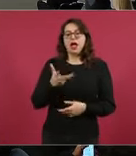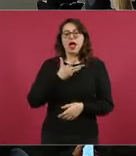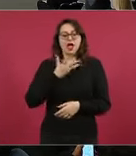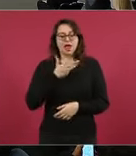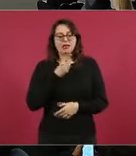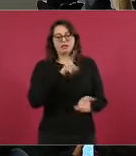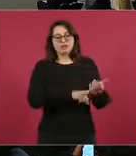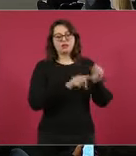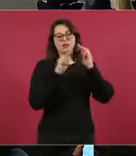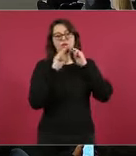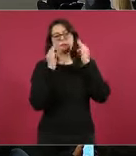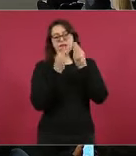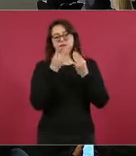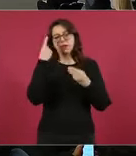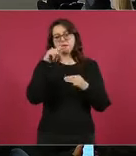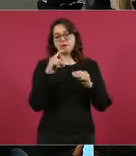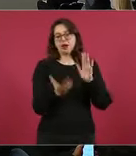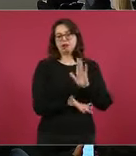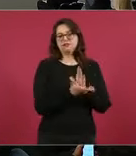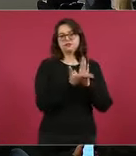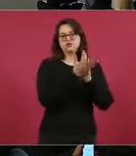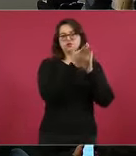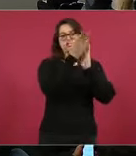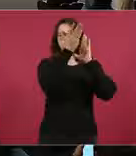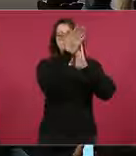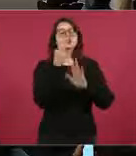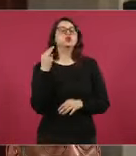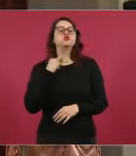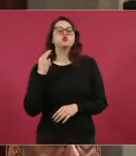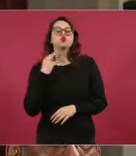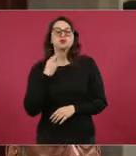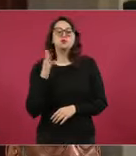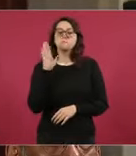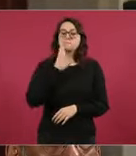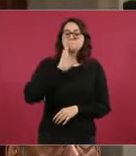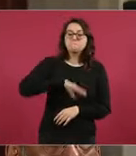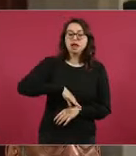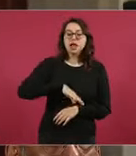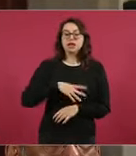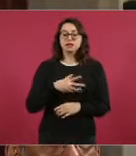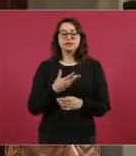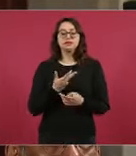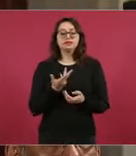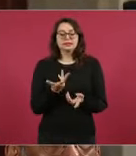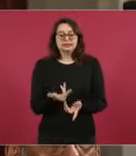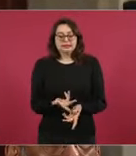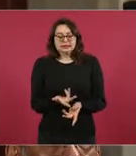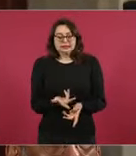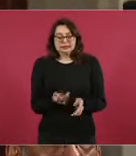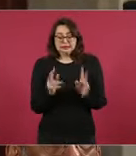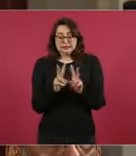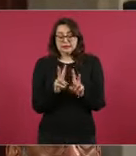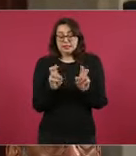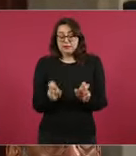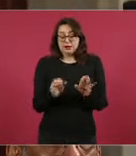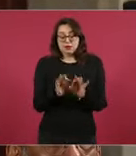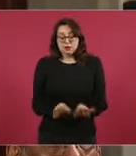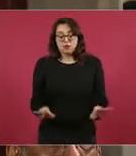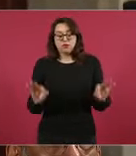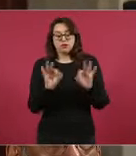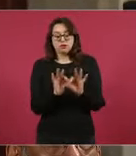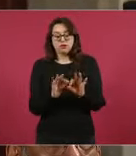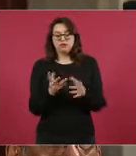de algunos notarios que actúan de mala fe y de mala forma. Y entonces sería un tema muy relevante porque al final de cuentas pues son